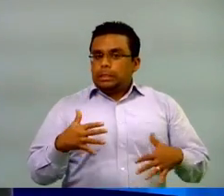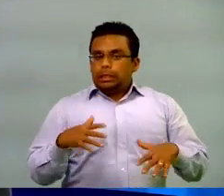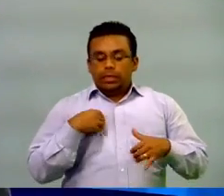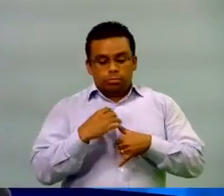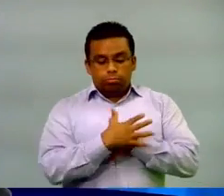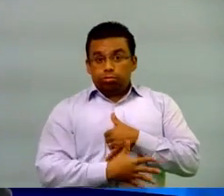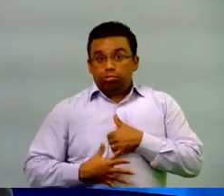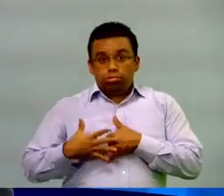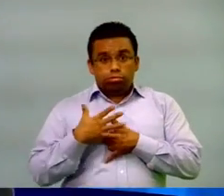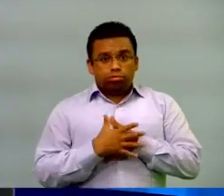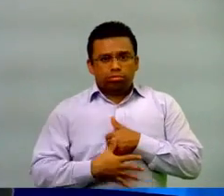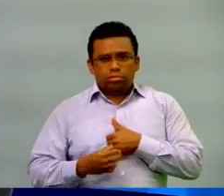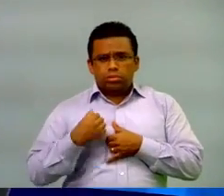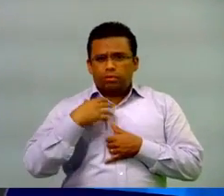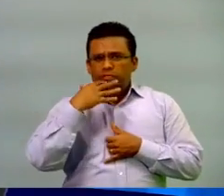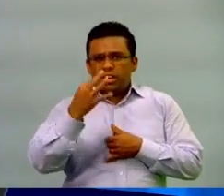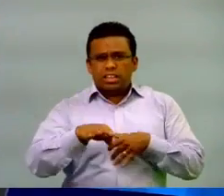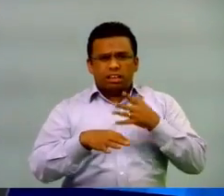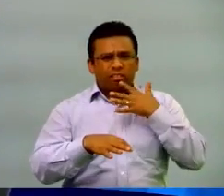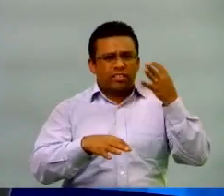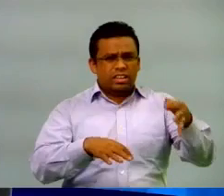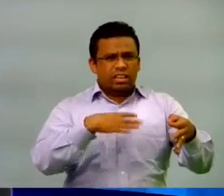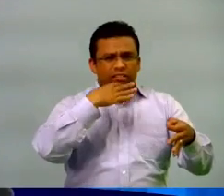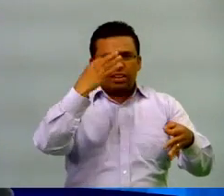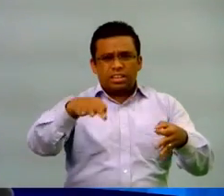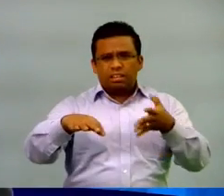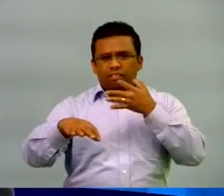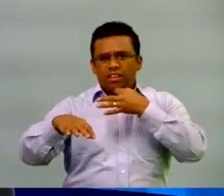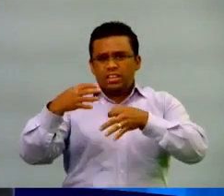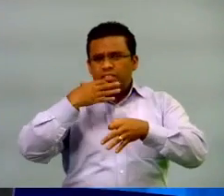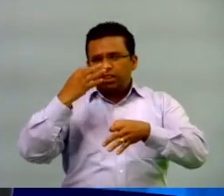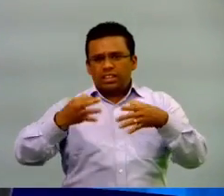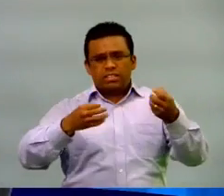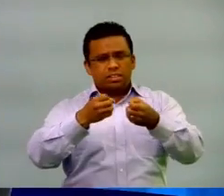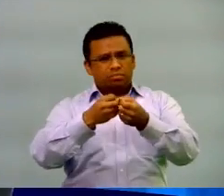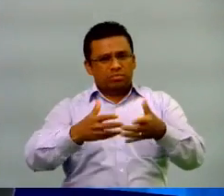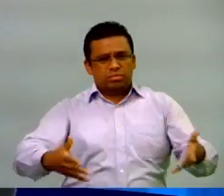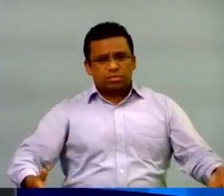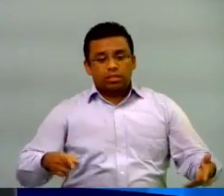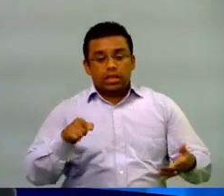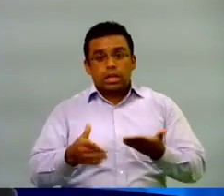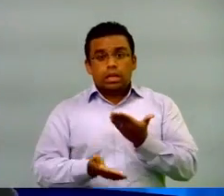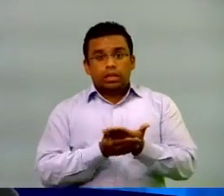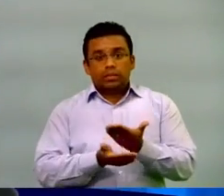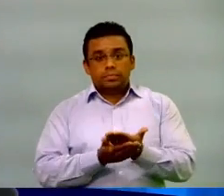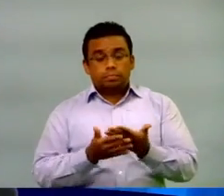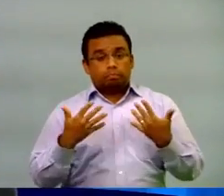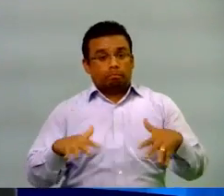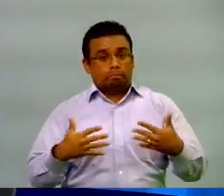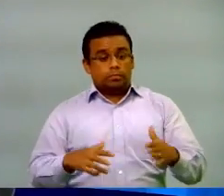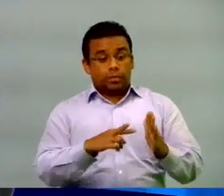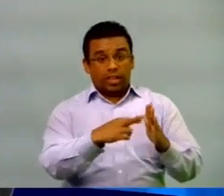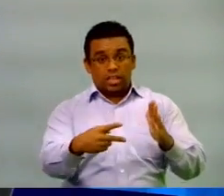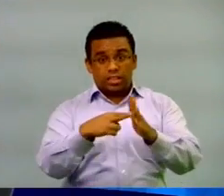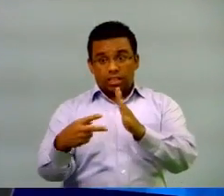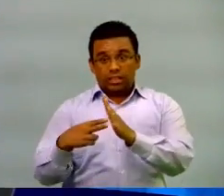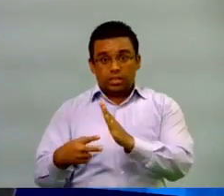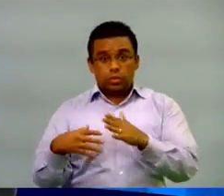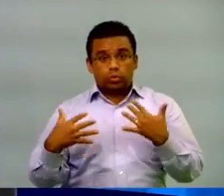hay cientos de historias de docentes que a través del uso de la tecnología están comenzando a transformar sus prácticas